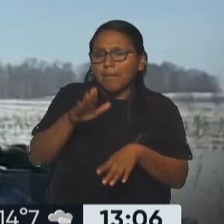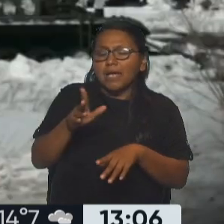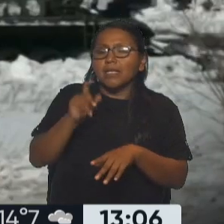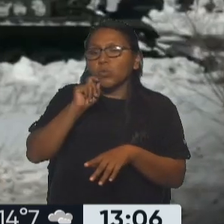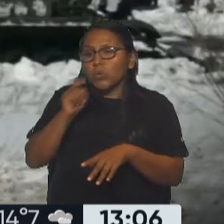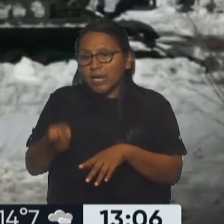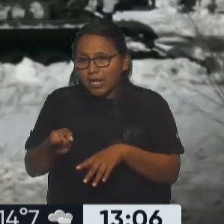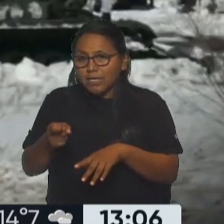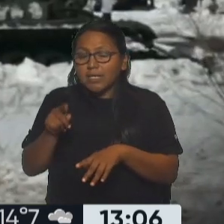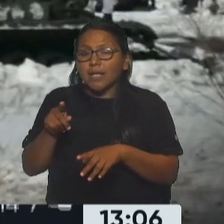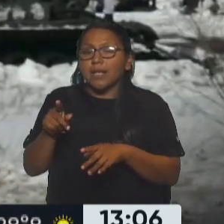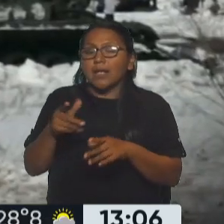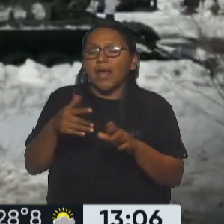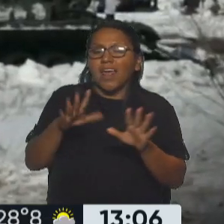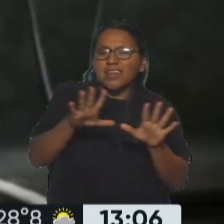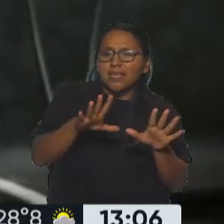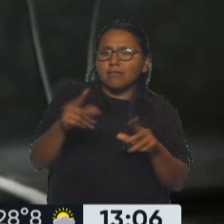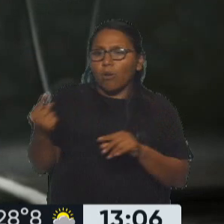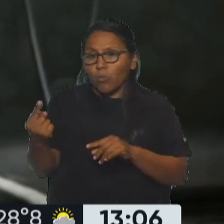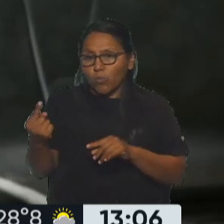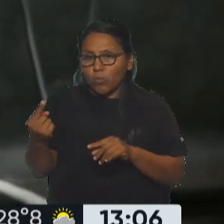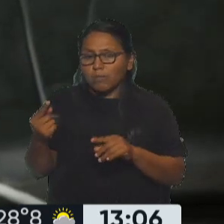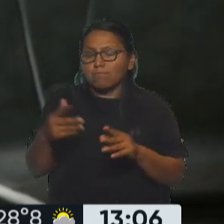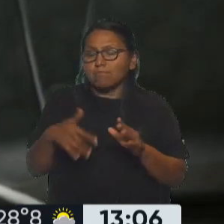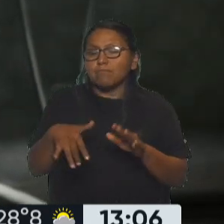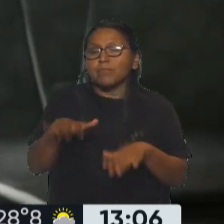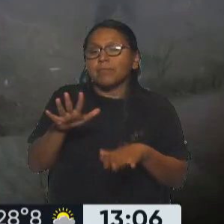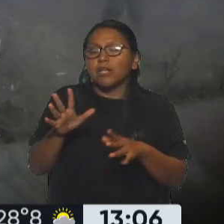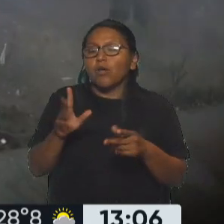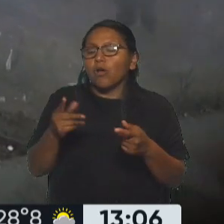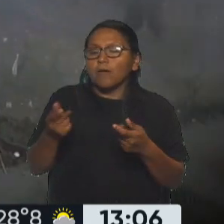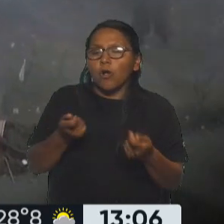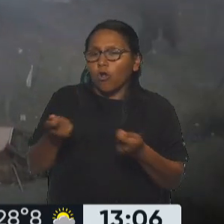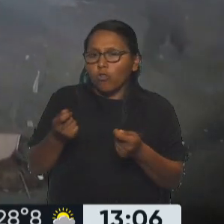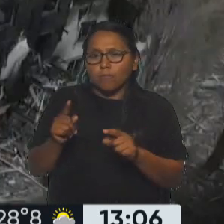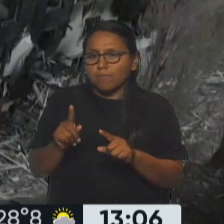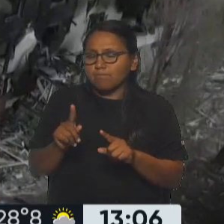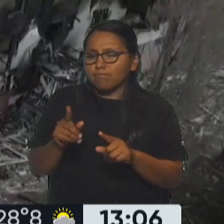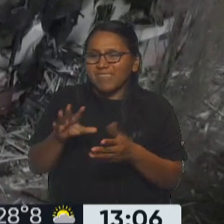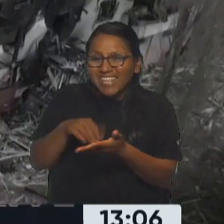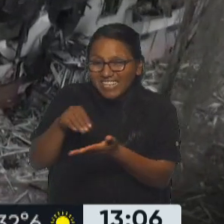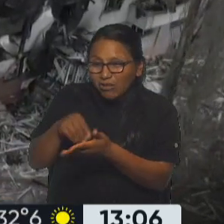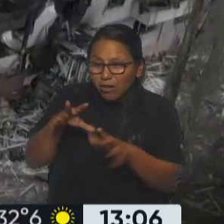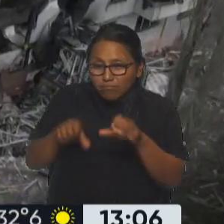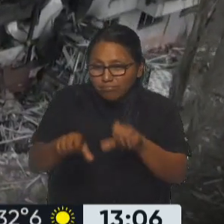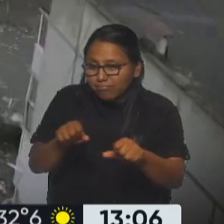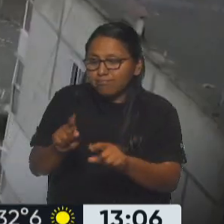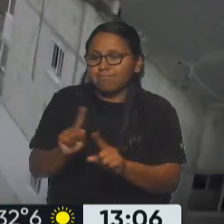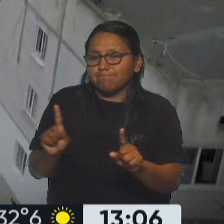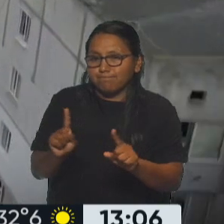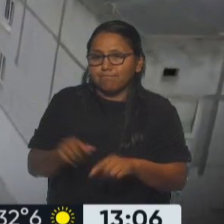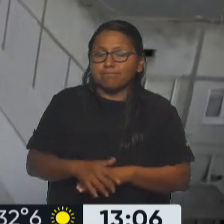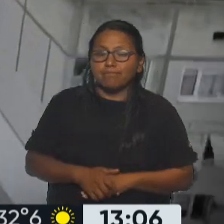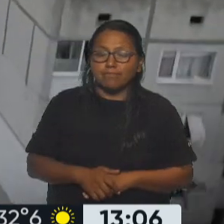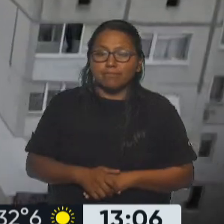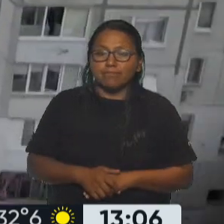Ucrania, en una relación de 10 a 1, aunque sin poder mantener el control territorial de todas las áreas capturadas al inicio de la ofensiva.